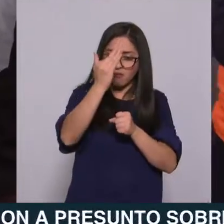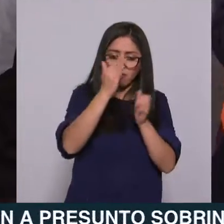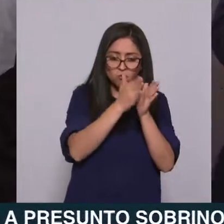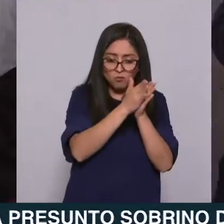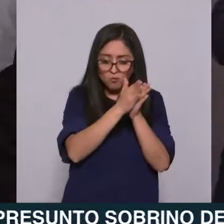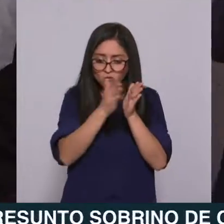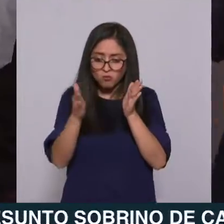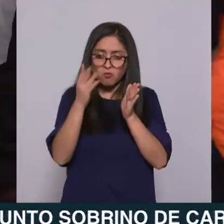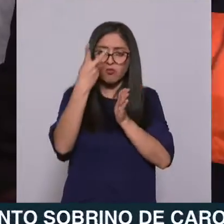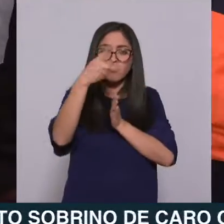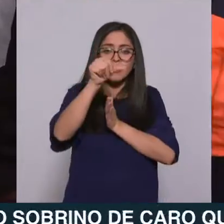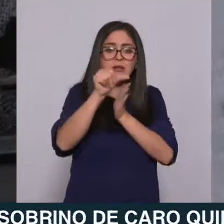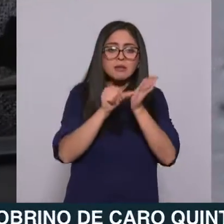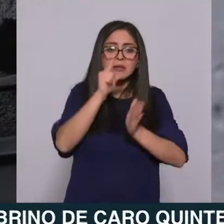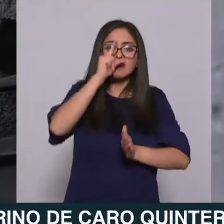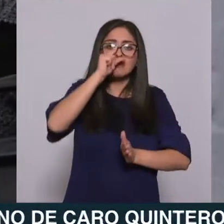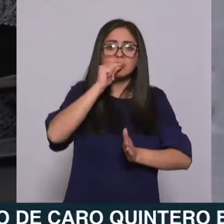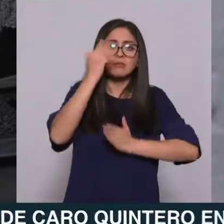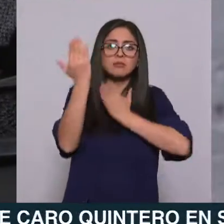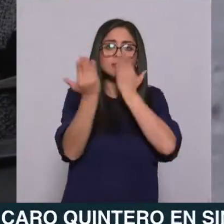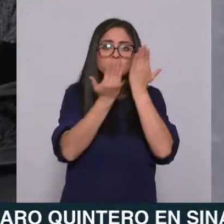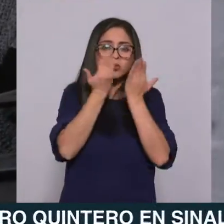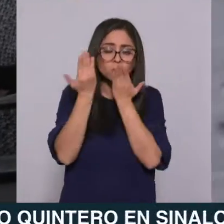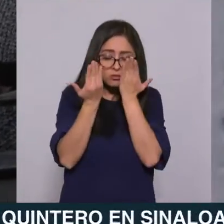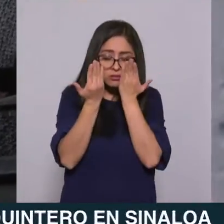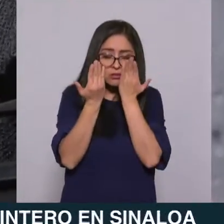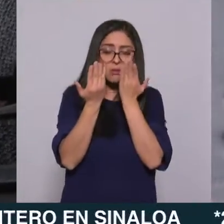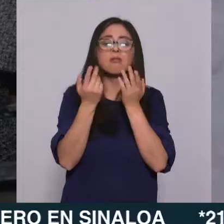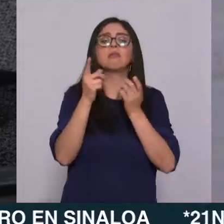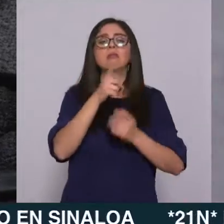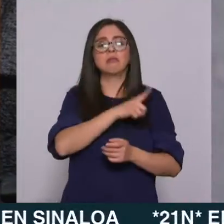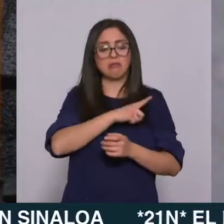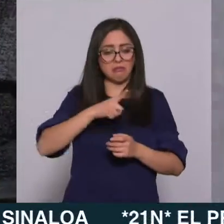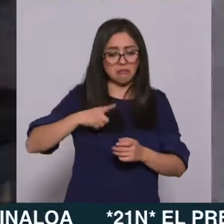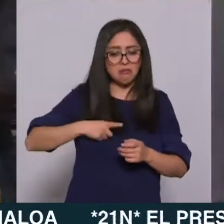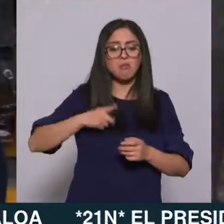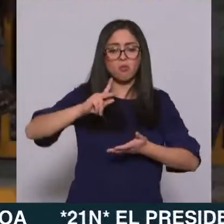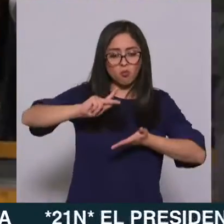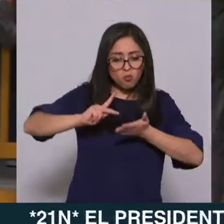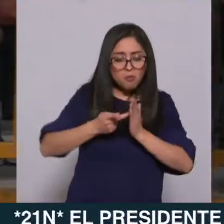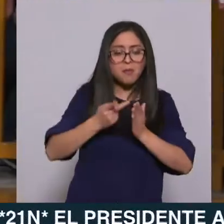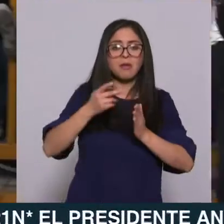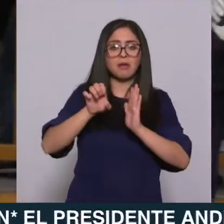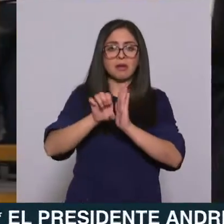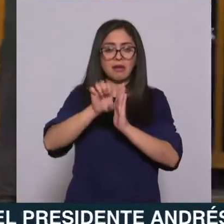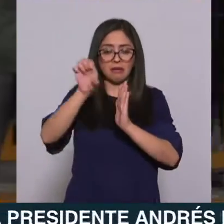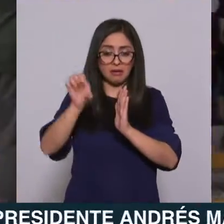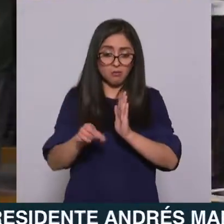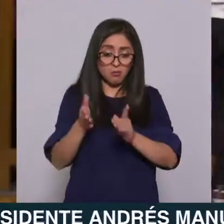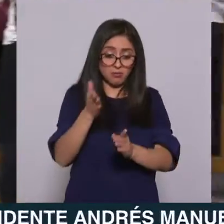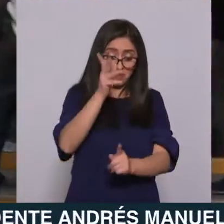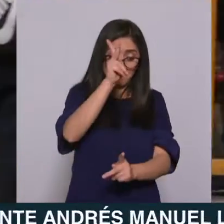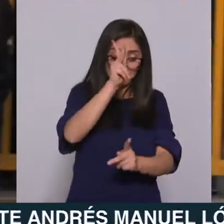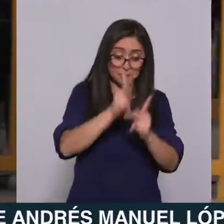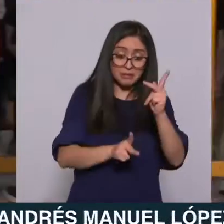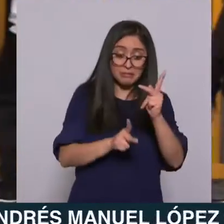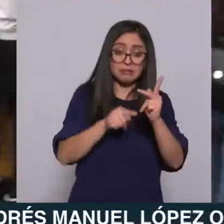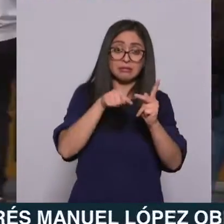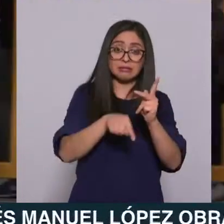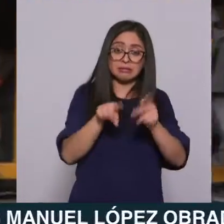Entonces, retomar la forma de trabajar, retomar el hilo donde la clase se quedó